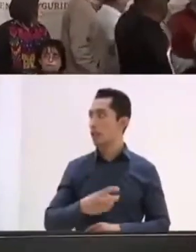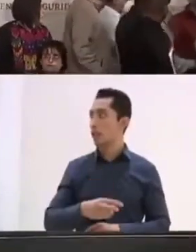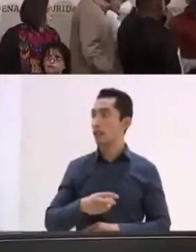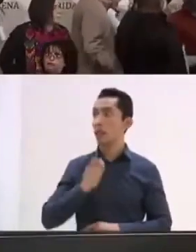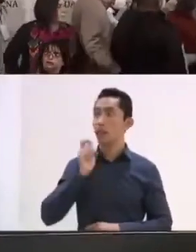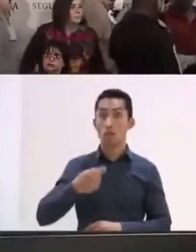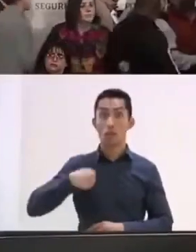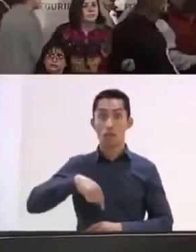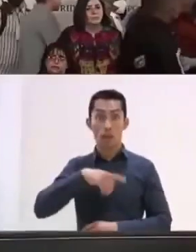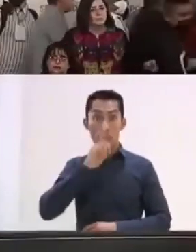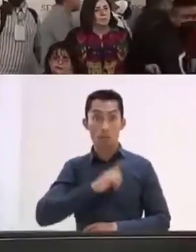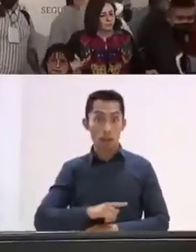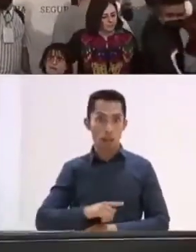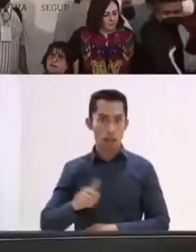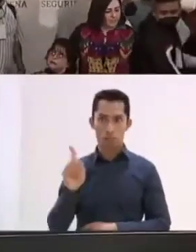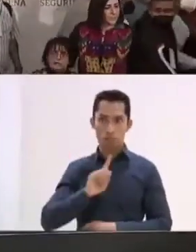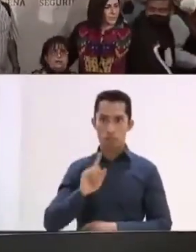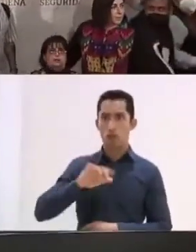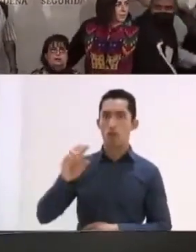mintiendo?